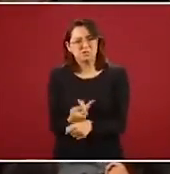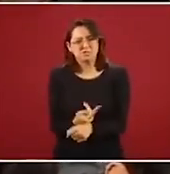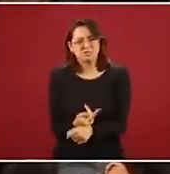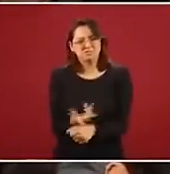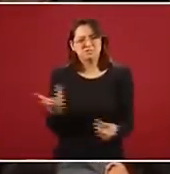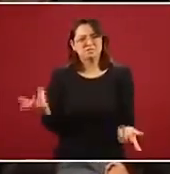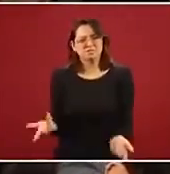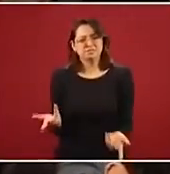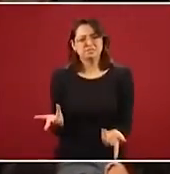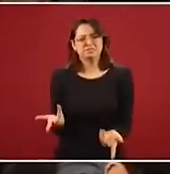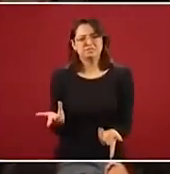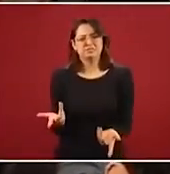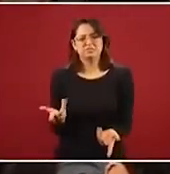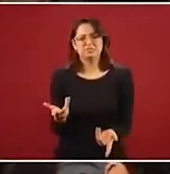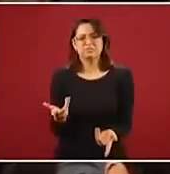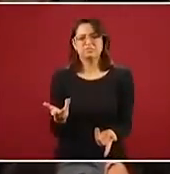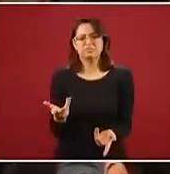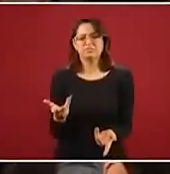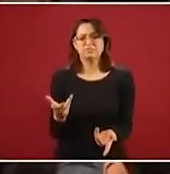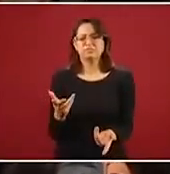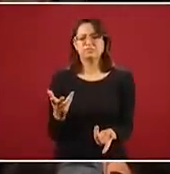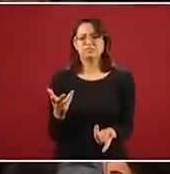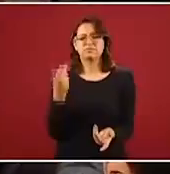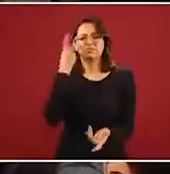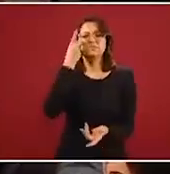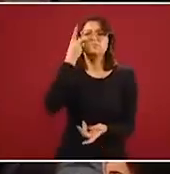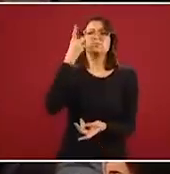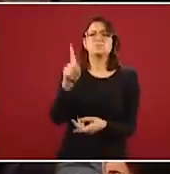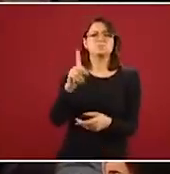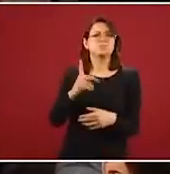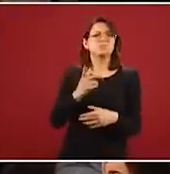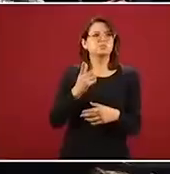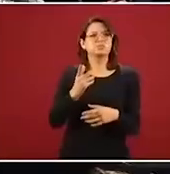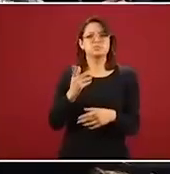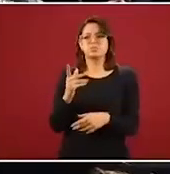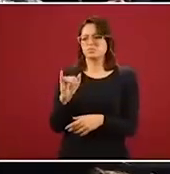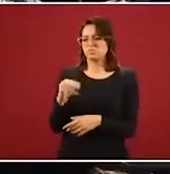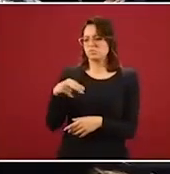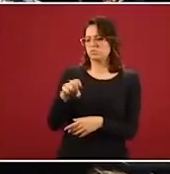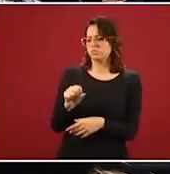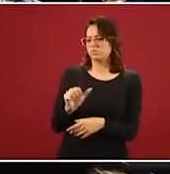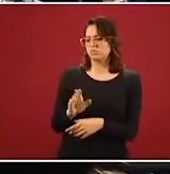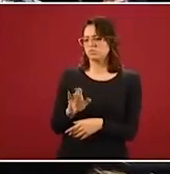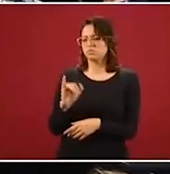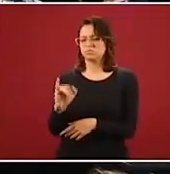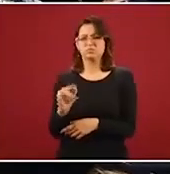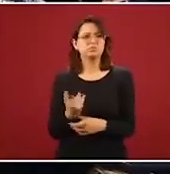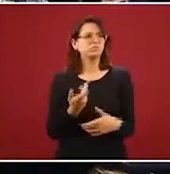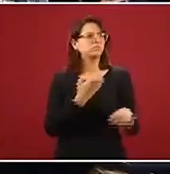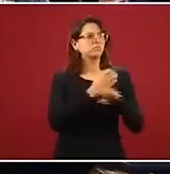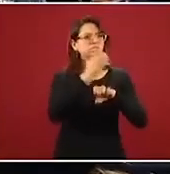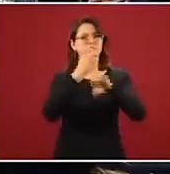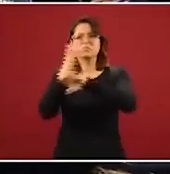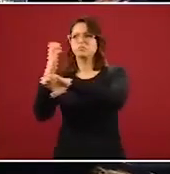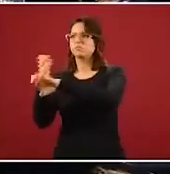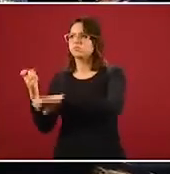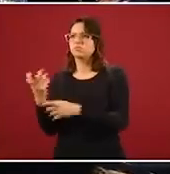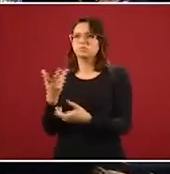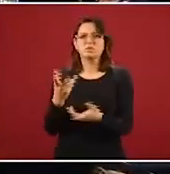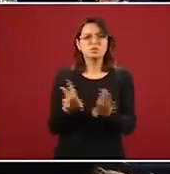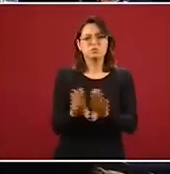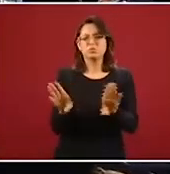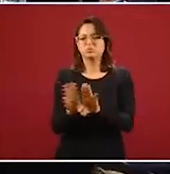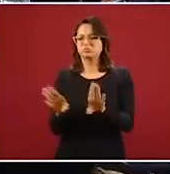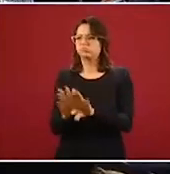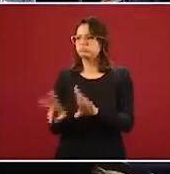puntual que tiene que ver con la infraestructura y el patrimonio de los estados, partiendo de que el INSABI pues, prácticamente no tiene nada? Esos